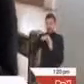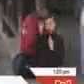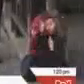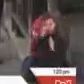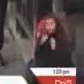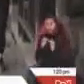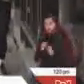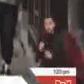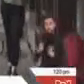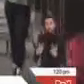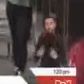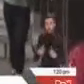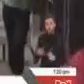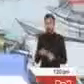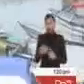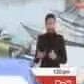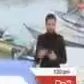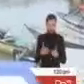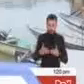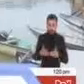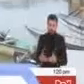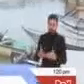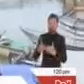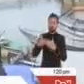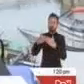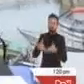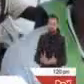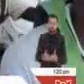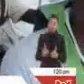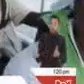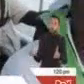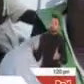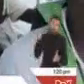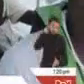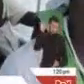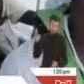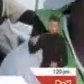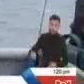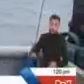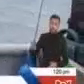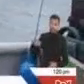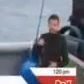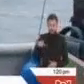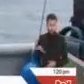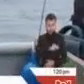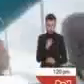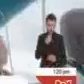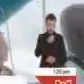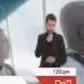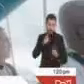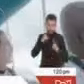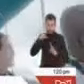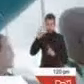una lancha y por fin acompañar a unas cuantas ballenas a resoplar. Todos somos periodistas, algunos fotógrafos y camarógrafos. Claro que